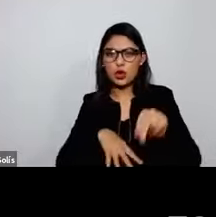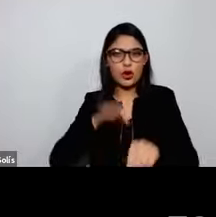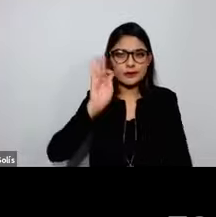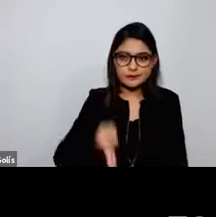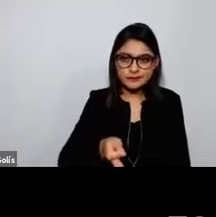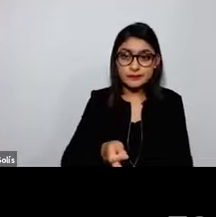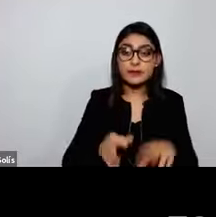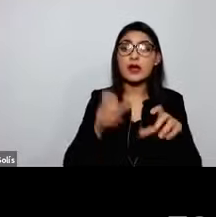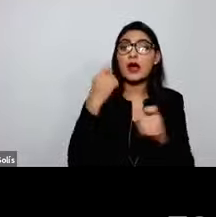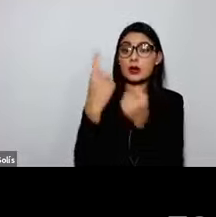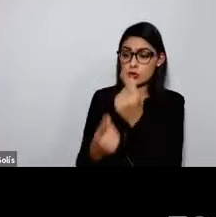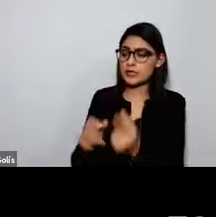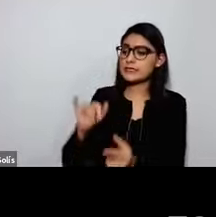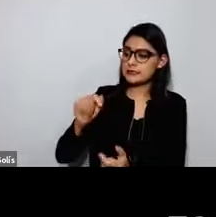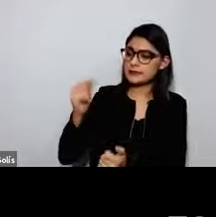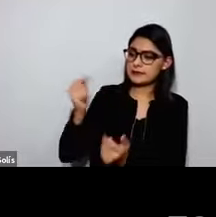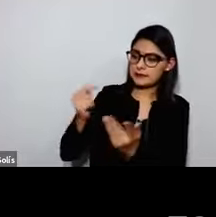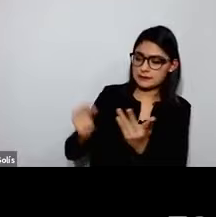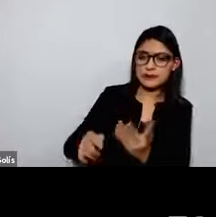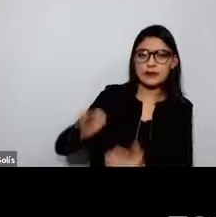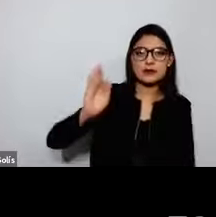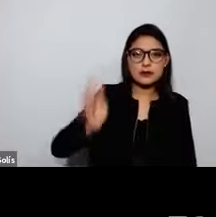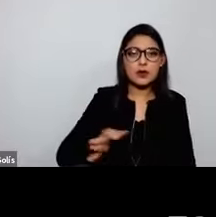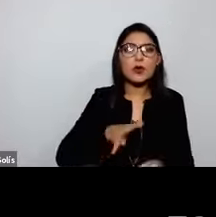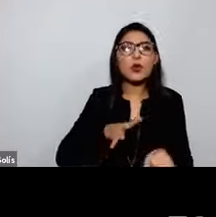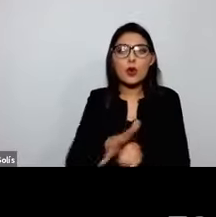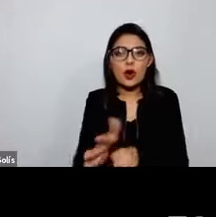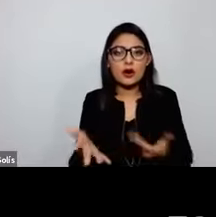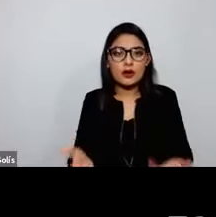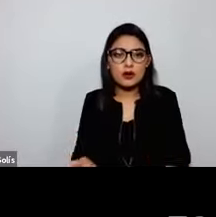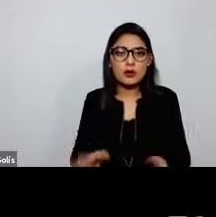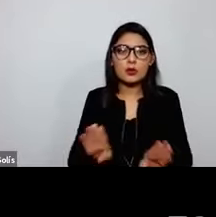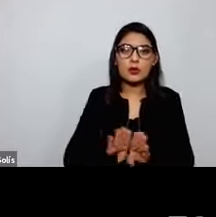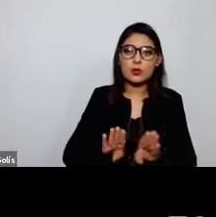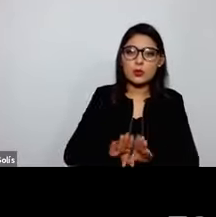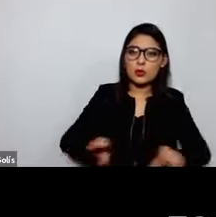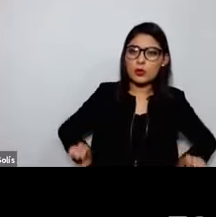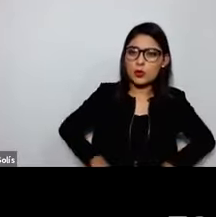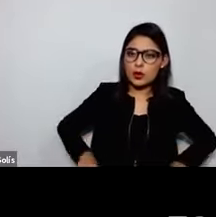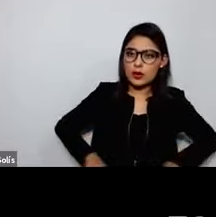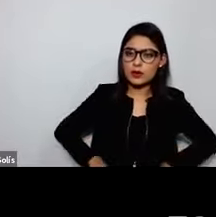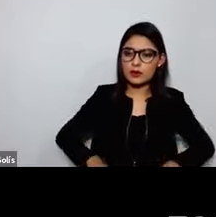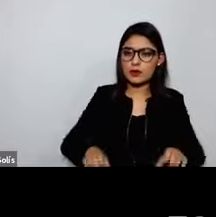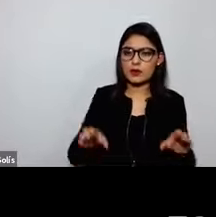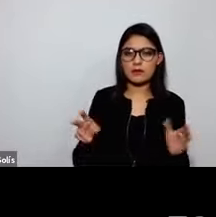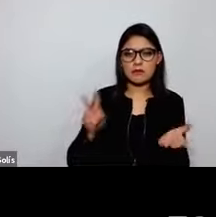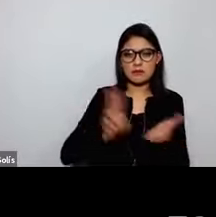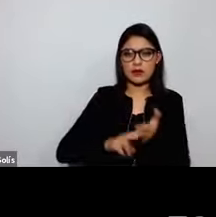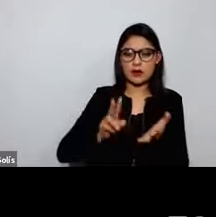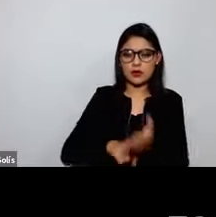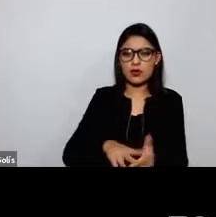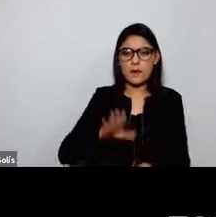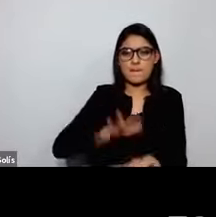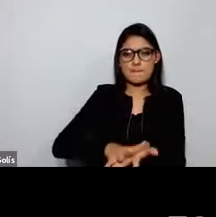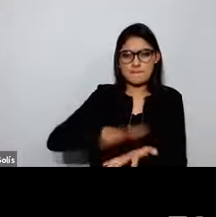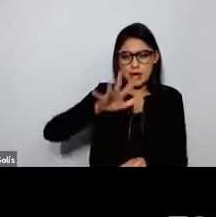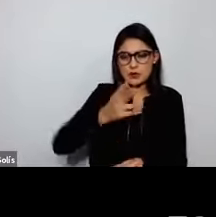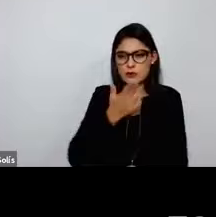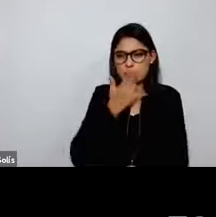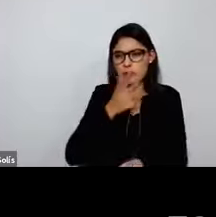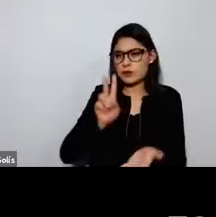sociedad, qué valores nos aglutinan, a qué valores les damos mayor preferencia en una